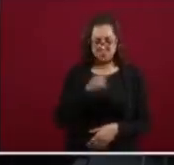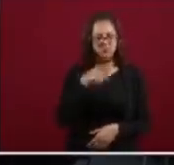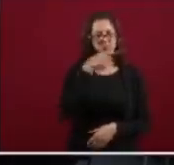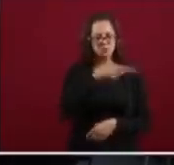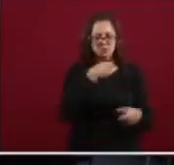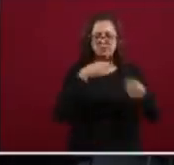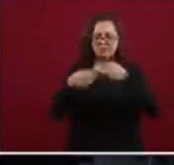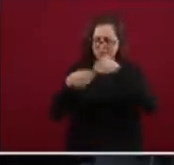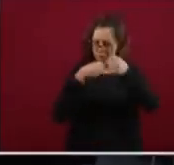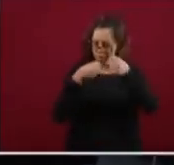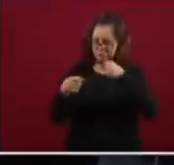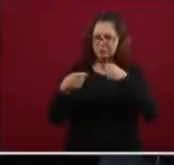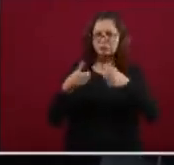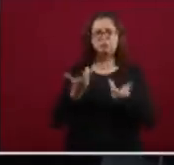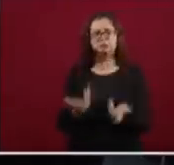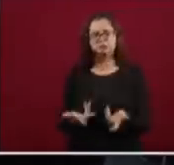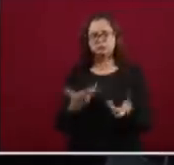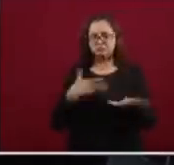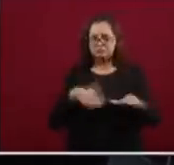medios